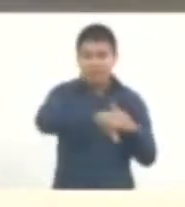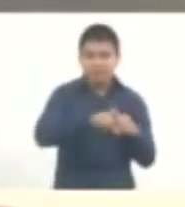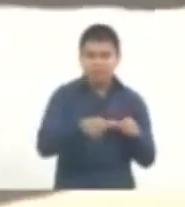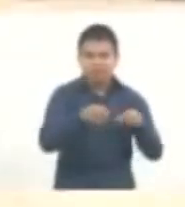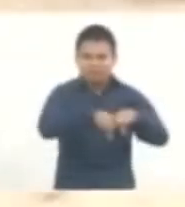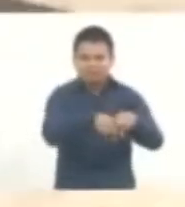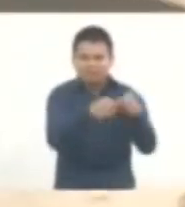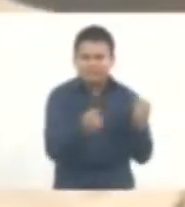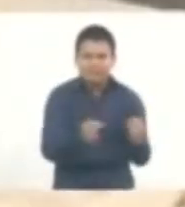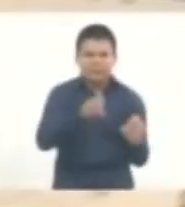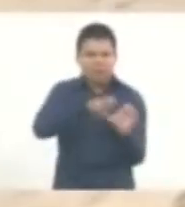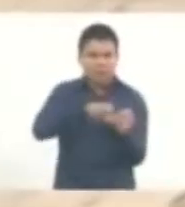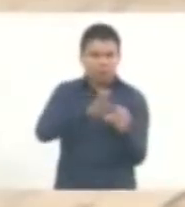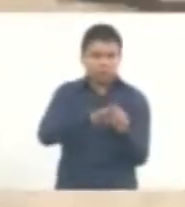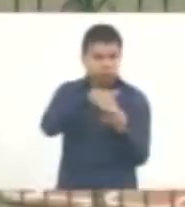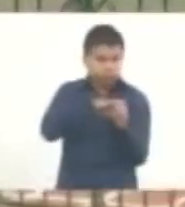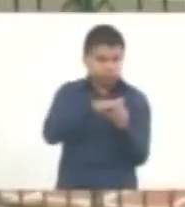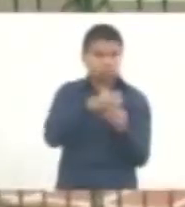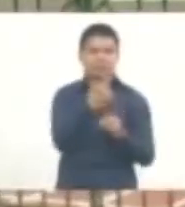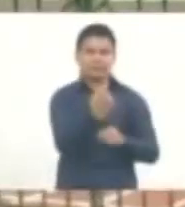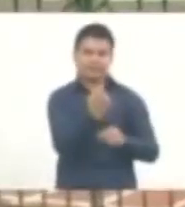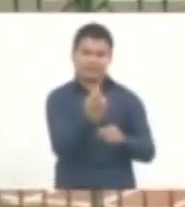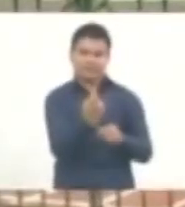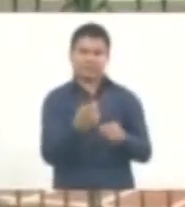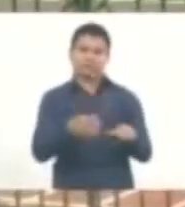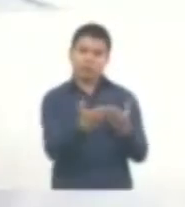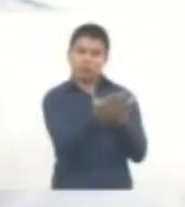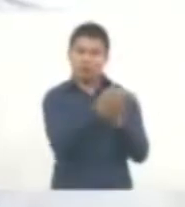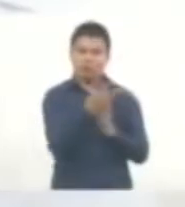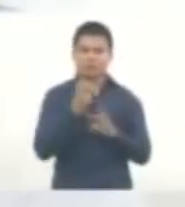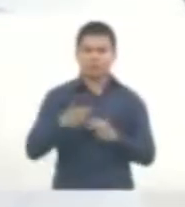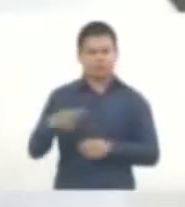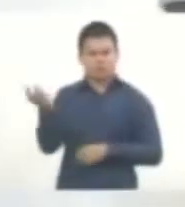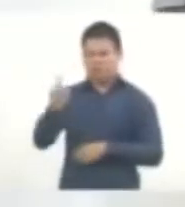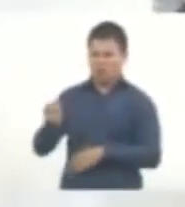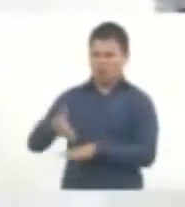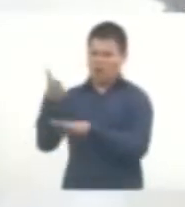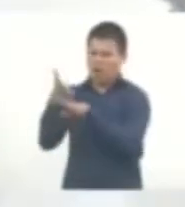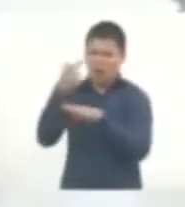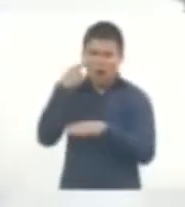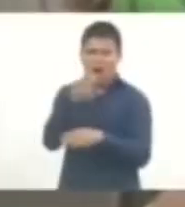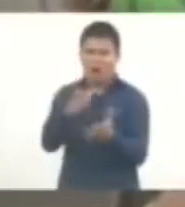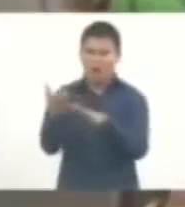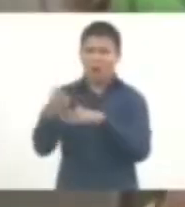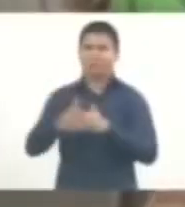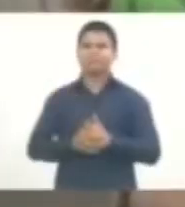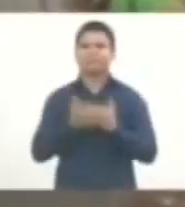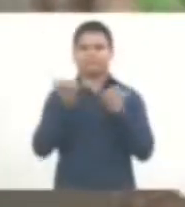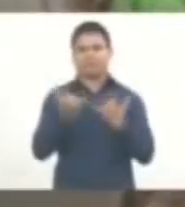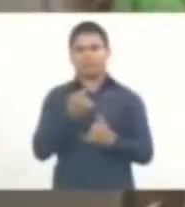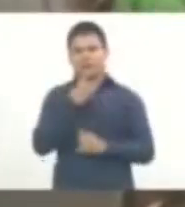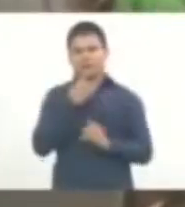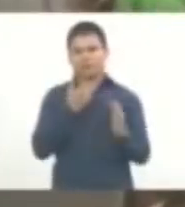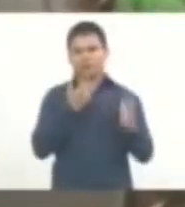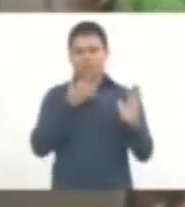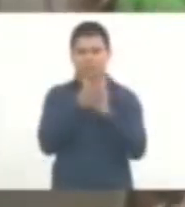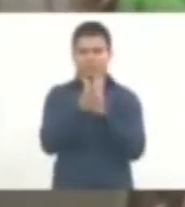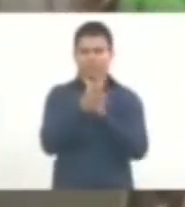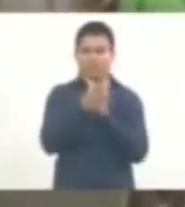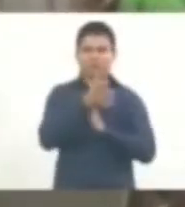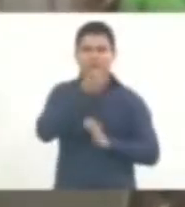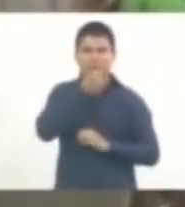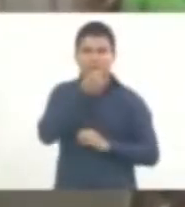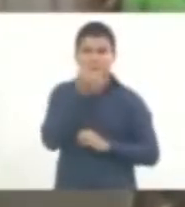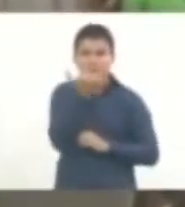docentes amenazados fueron trasladados de colegio por seguridad. Hoy la secretaria de Educación, Karen Abudinen, confirmó a las noticias que una vez se conoció